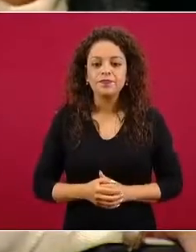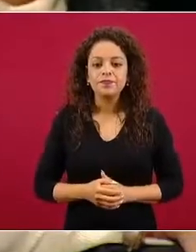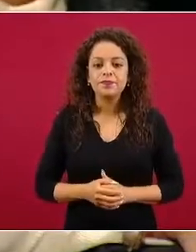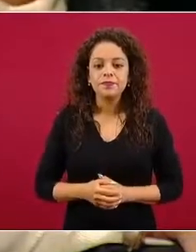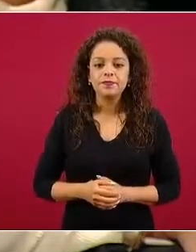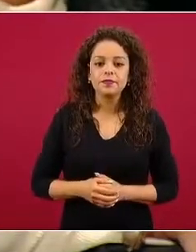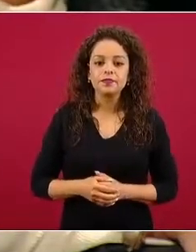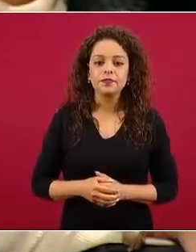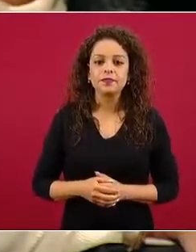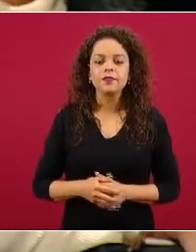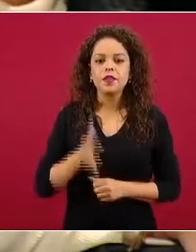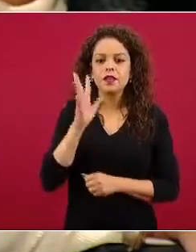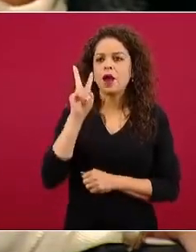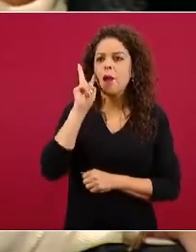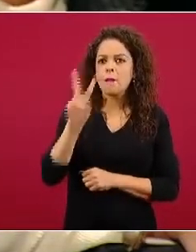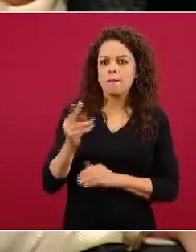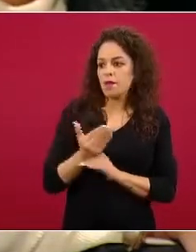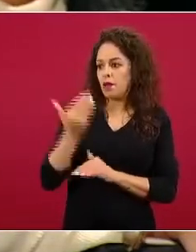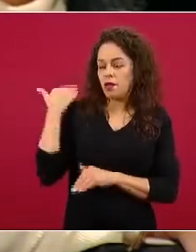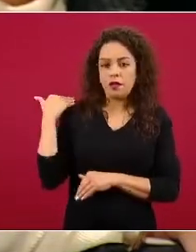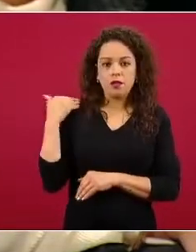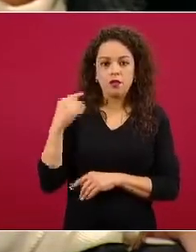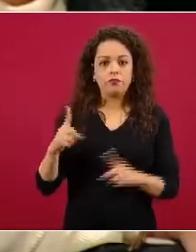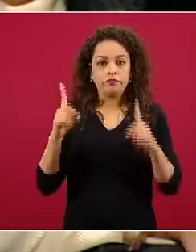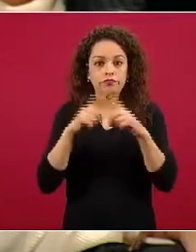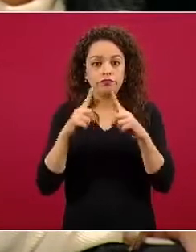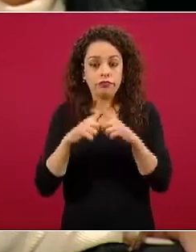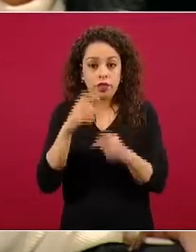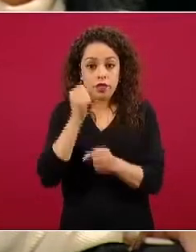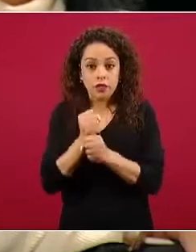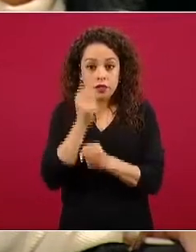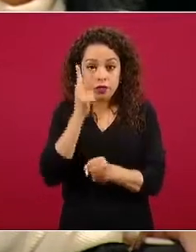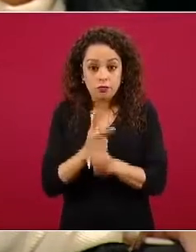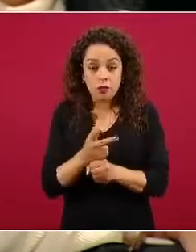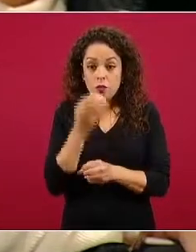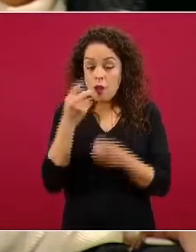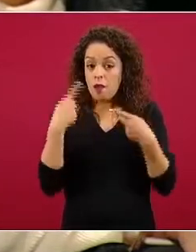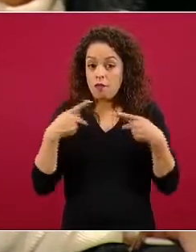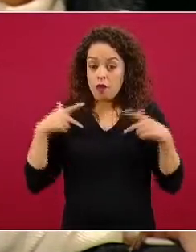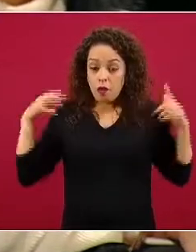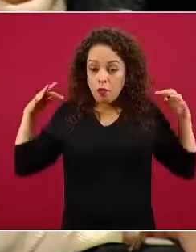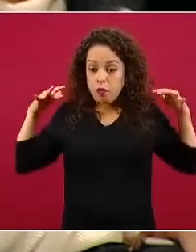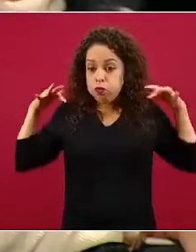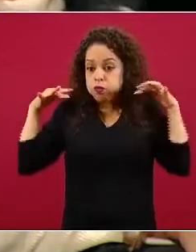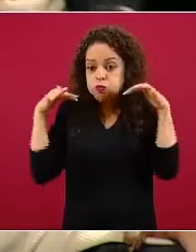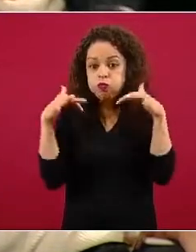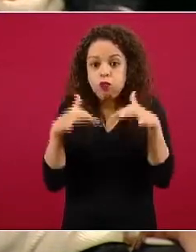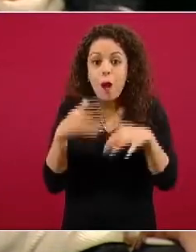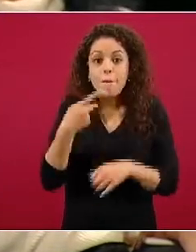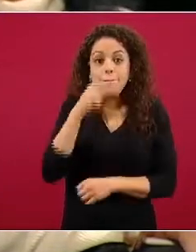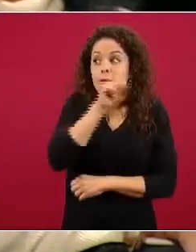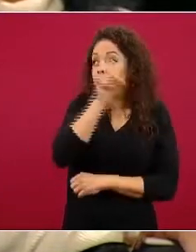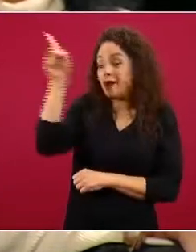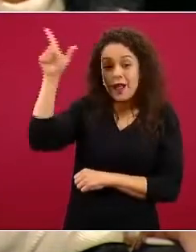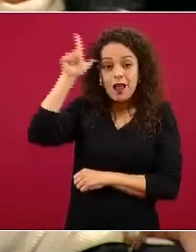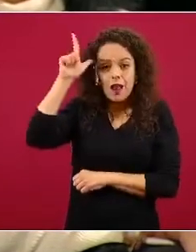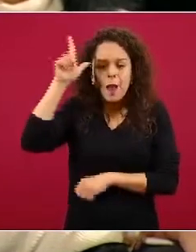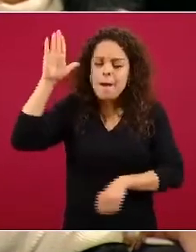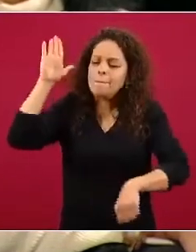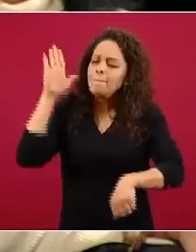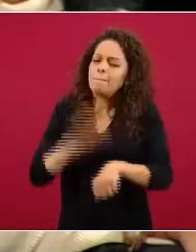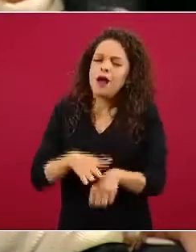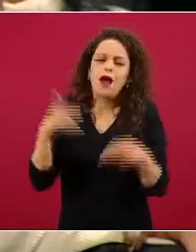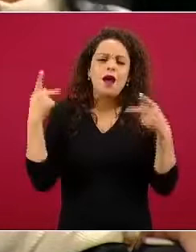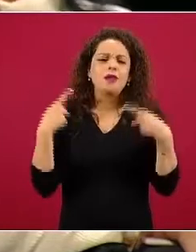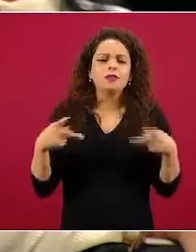de la iglesia de San Hipólito, que se remodeló mucha gente. Sin embargo, en la Basílica es muchísima más gente la que llega a